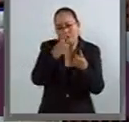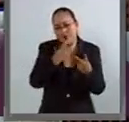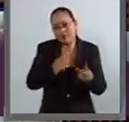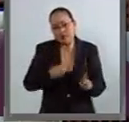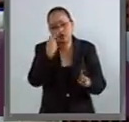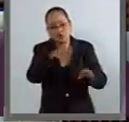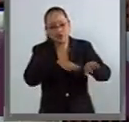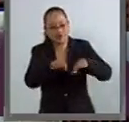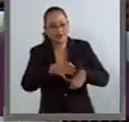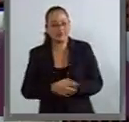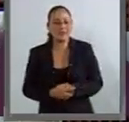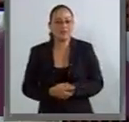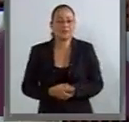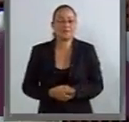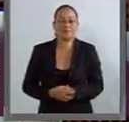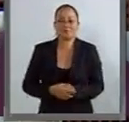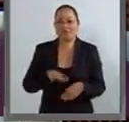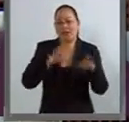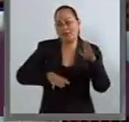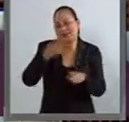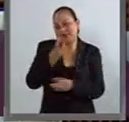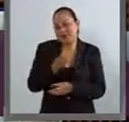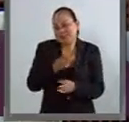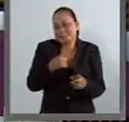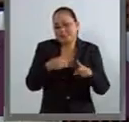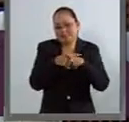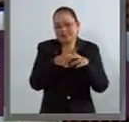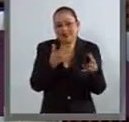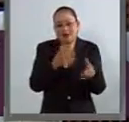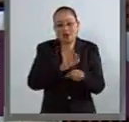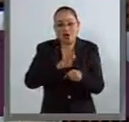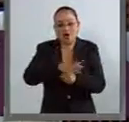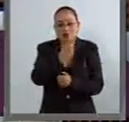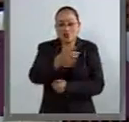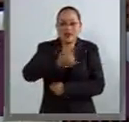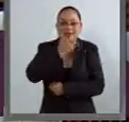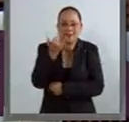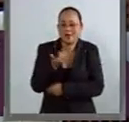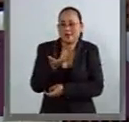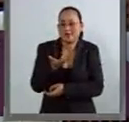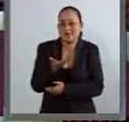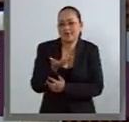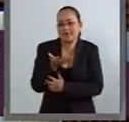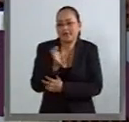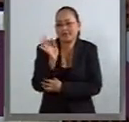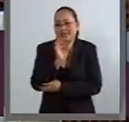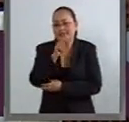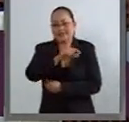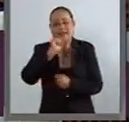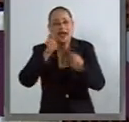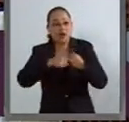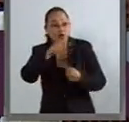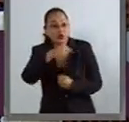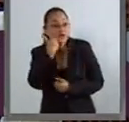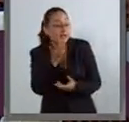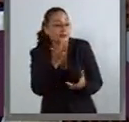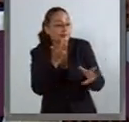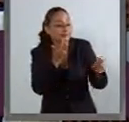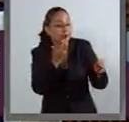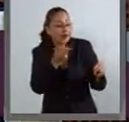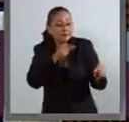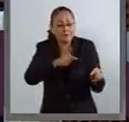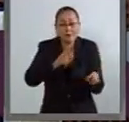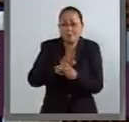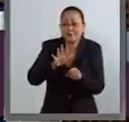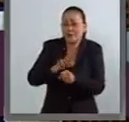de tu trabajo. Y a veces pudiera ser por un error, por un tema involuntario. Y yo